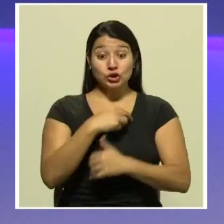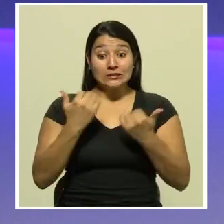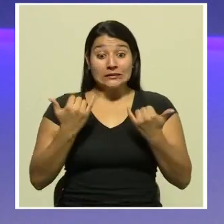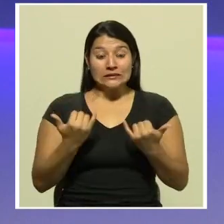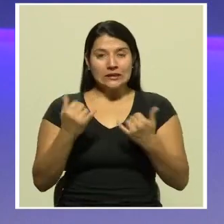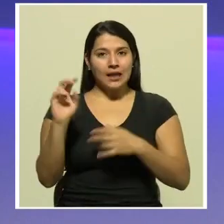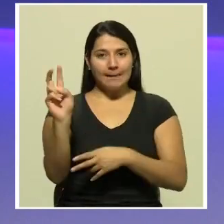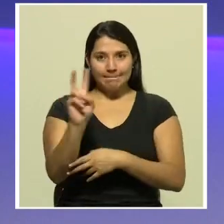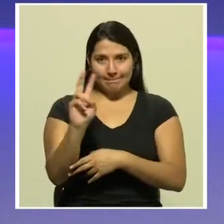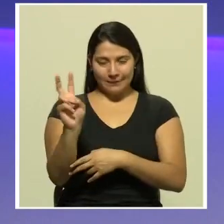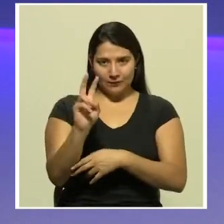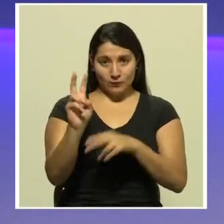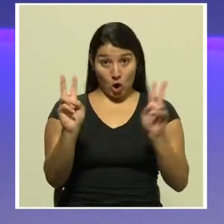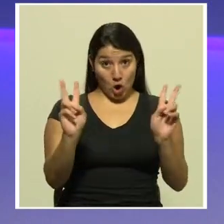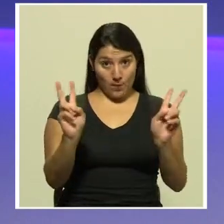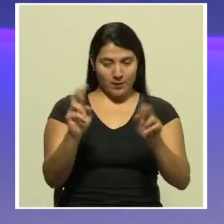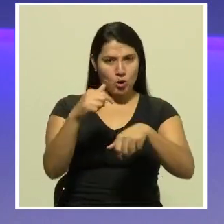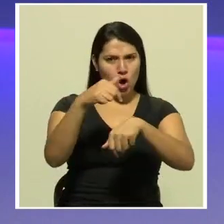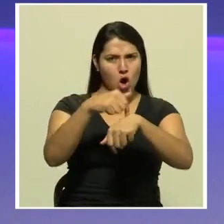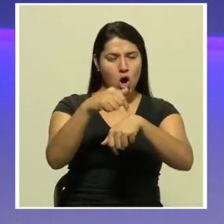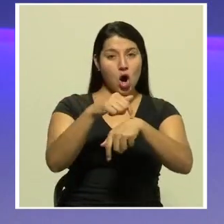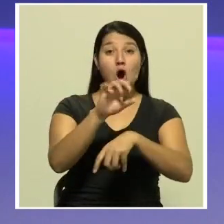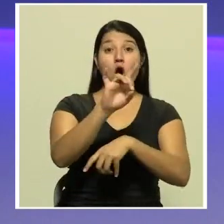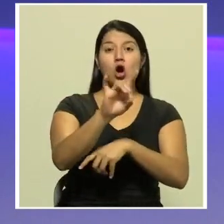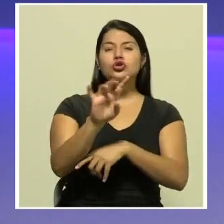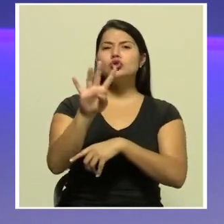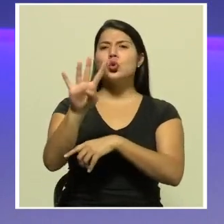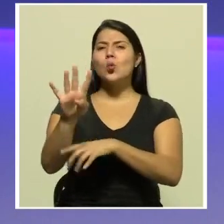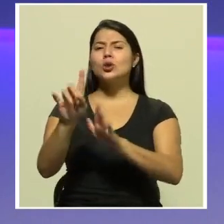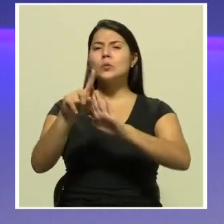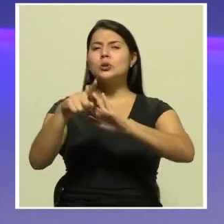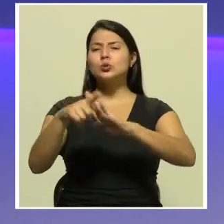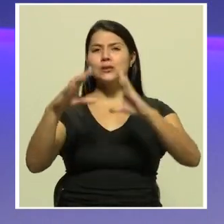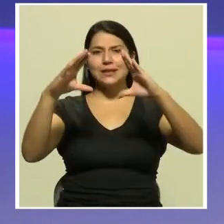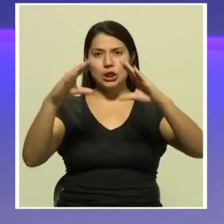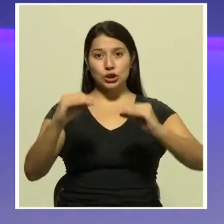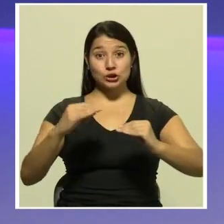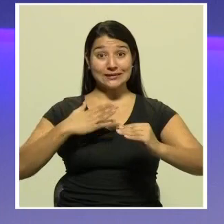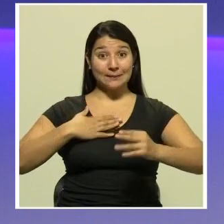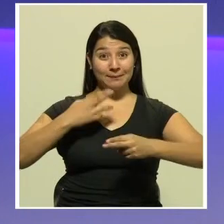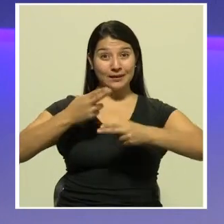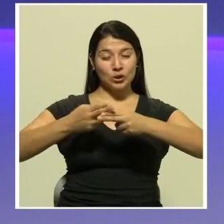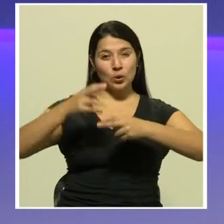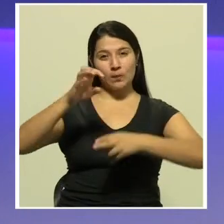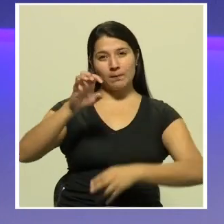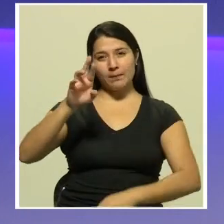vivo a las 8 de la noche con 4 minutos. Soy Ernesto Rivera.